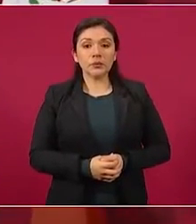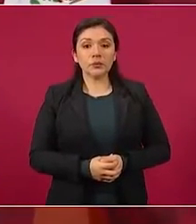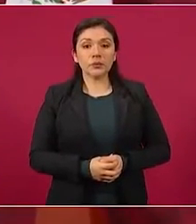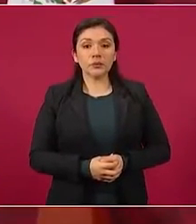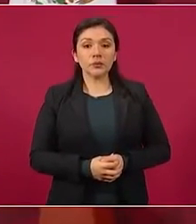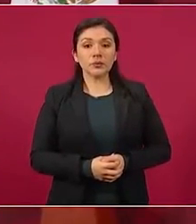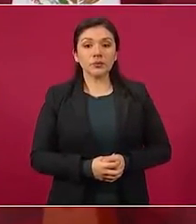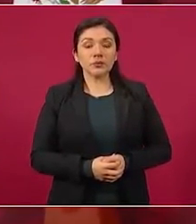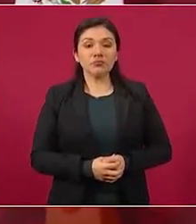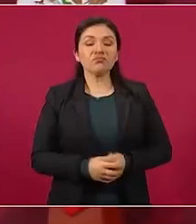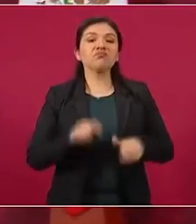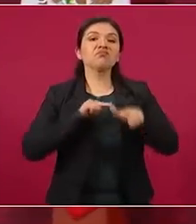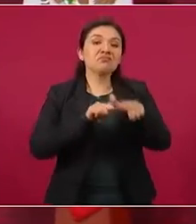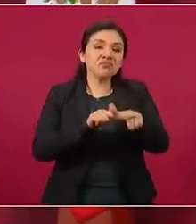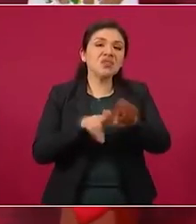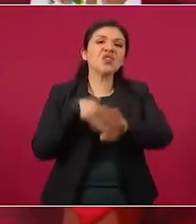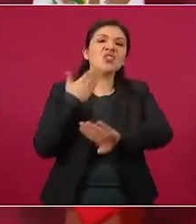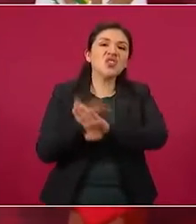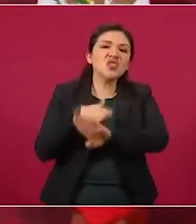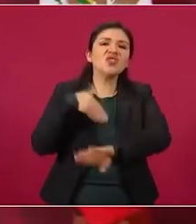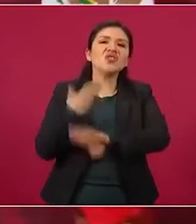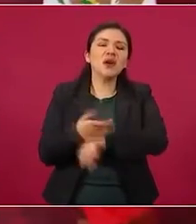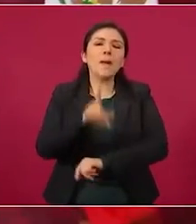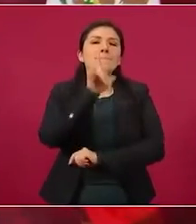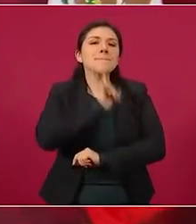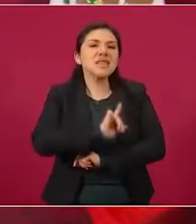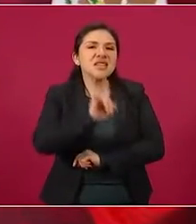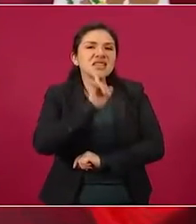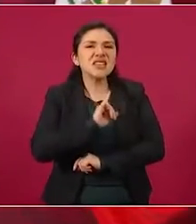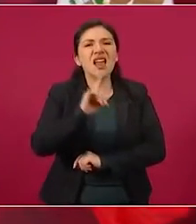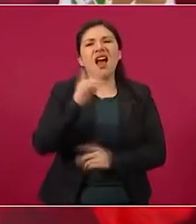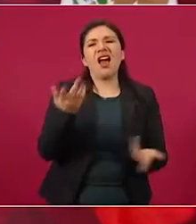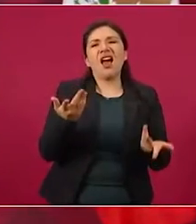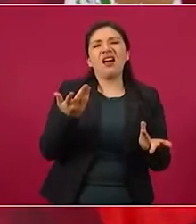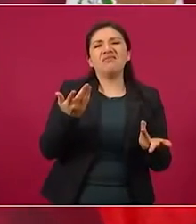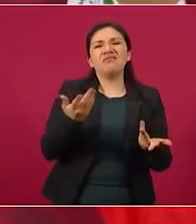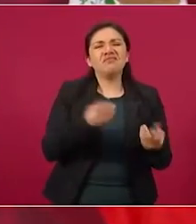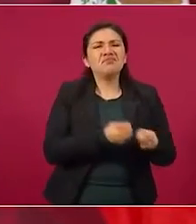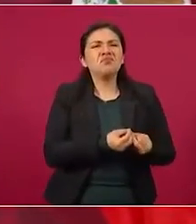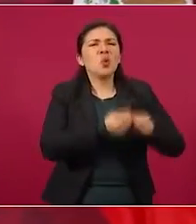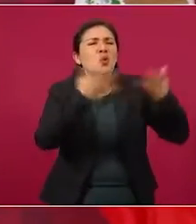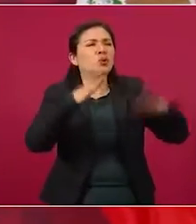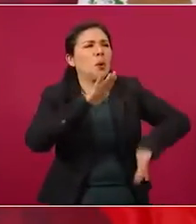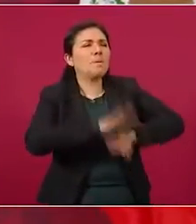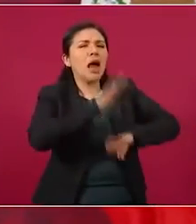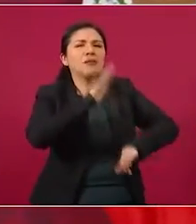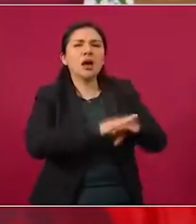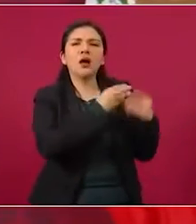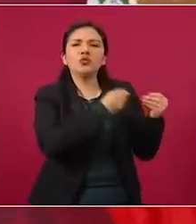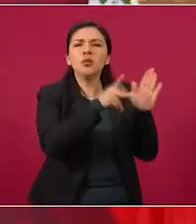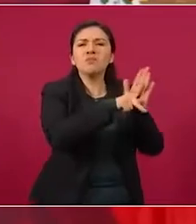de mentiras, de calumnias en la mayoría de los medios de información.